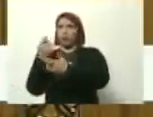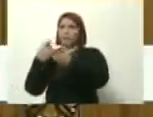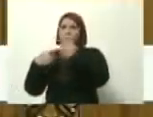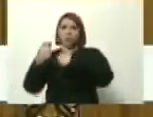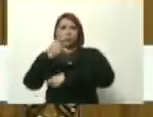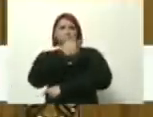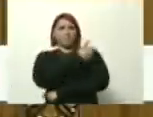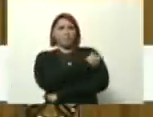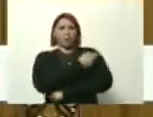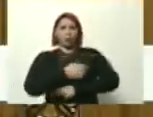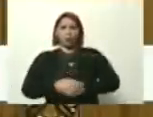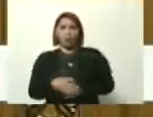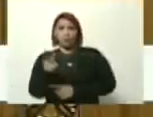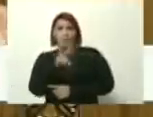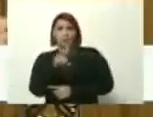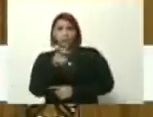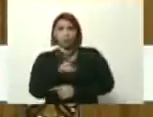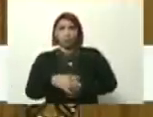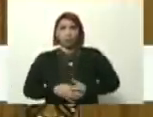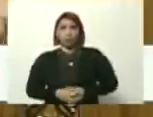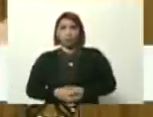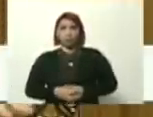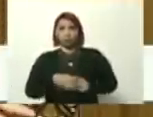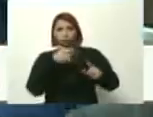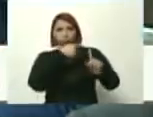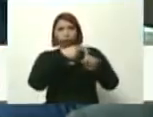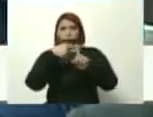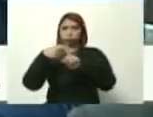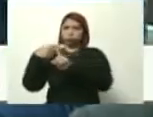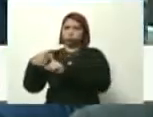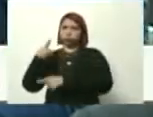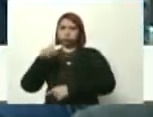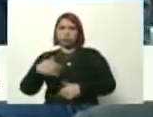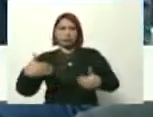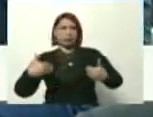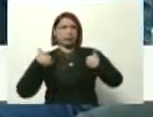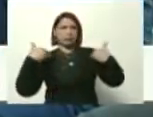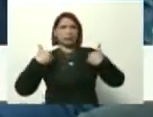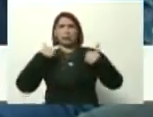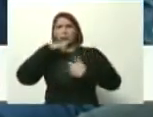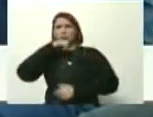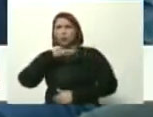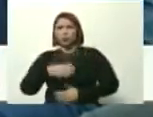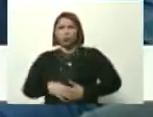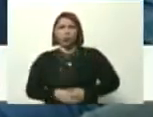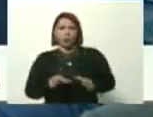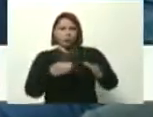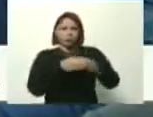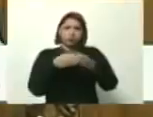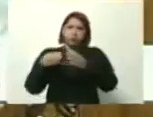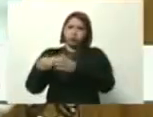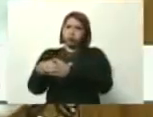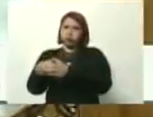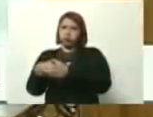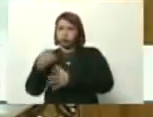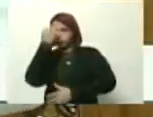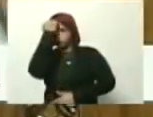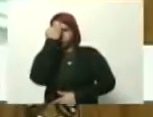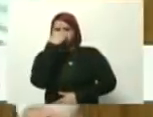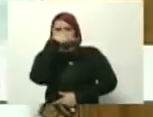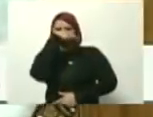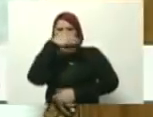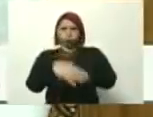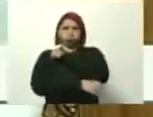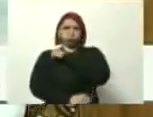vacunas a Venezuela. Y a eso se sumó nuestra tragedia histórica, que es ese conglomerado de vagabundos y criminales